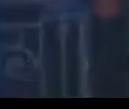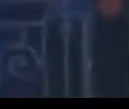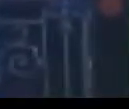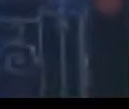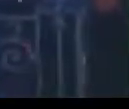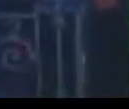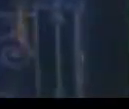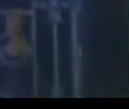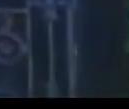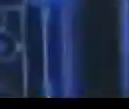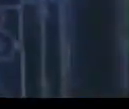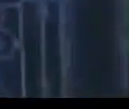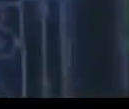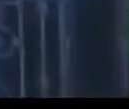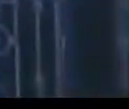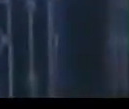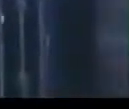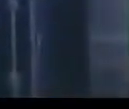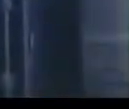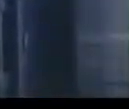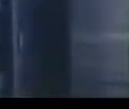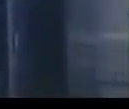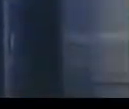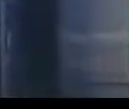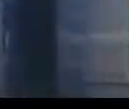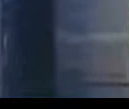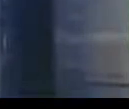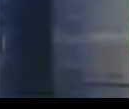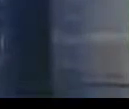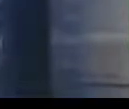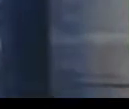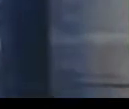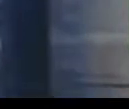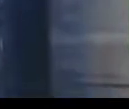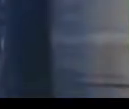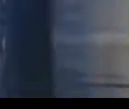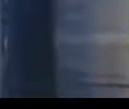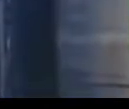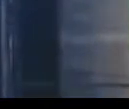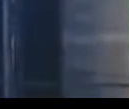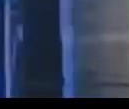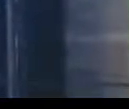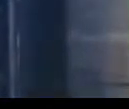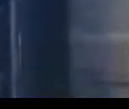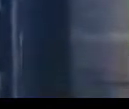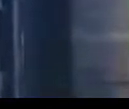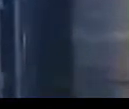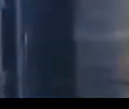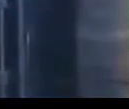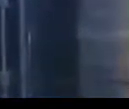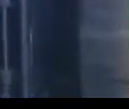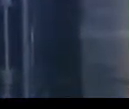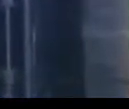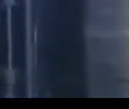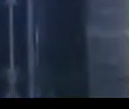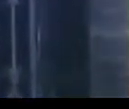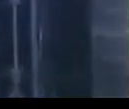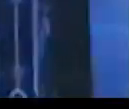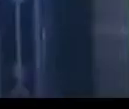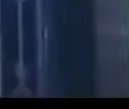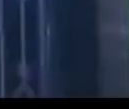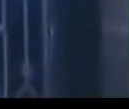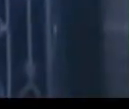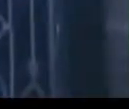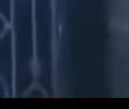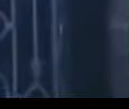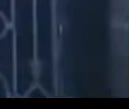2016, una nueva victoria popular, una nueva victoria a la revolución. Somos más,